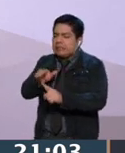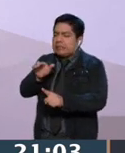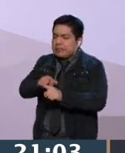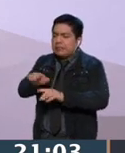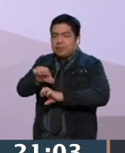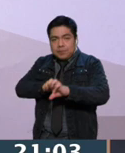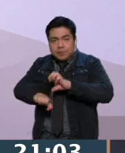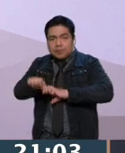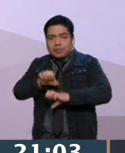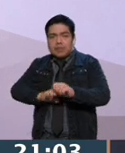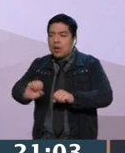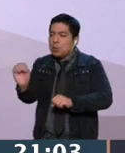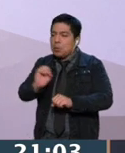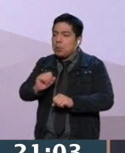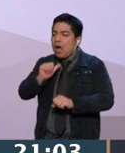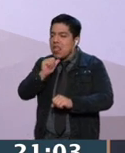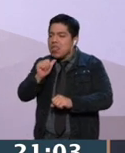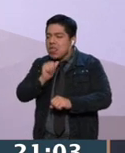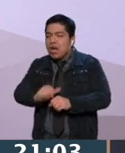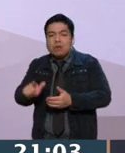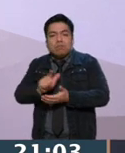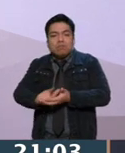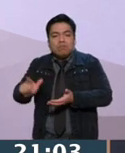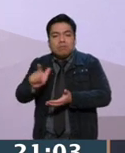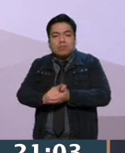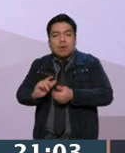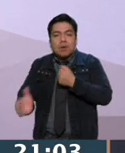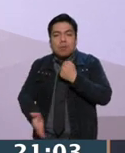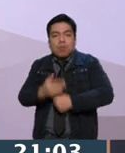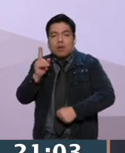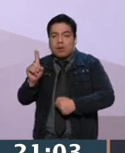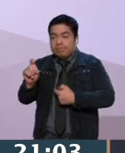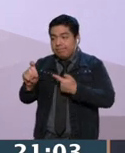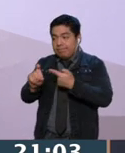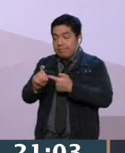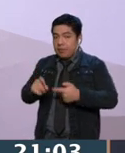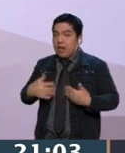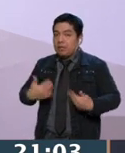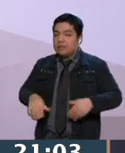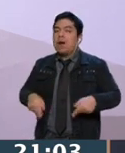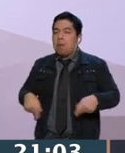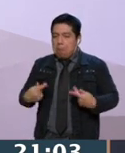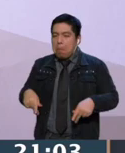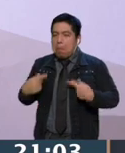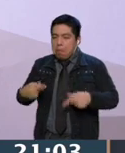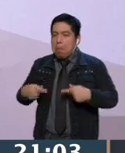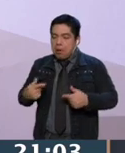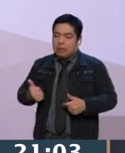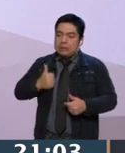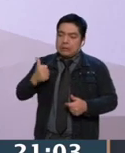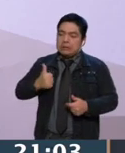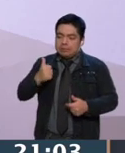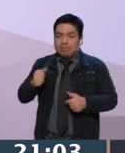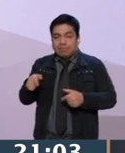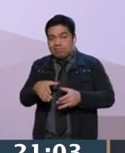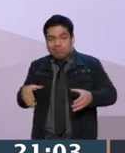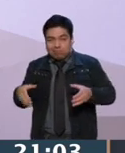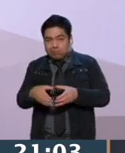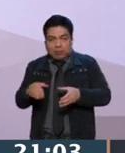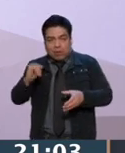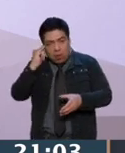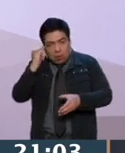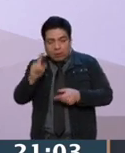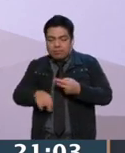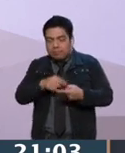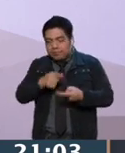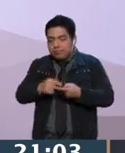para que no se legisle respecto a este tema, pues han visto el agua como un negocio bastante redituable en detrimento de las comunidades indígenas y ahora de